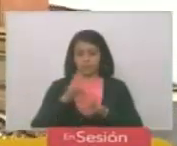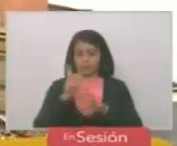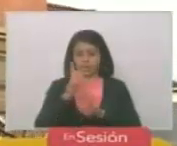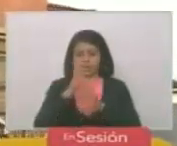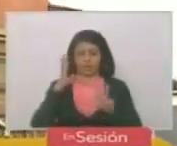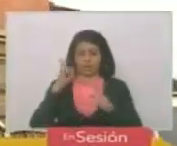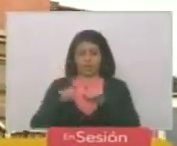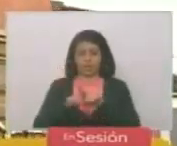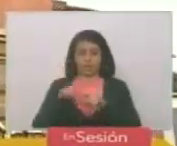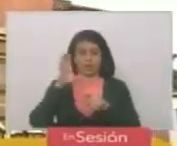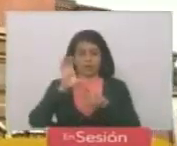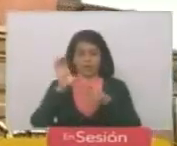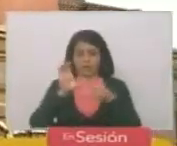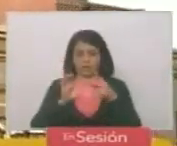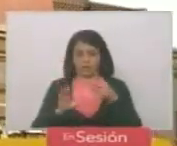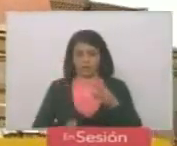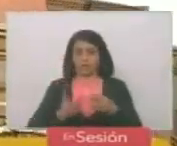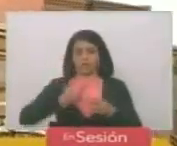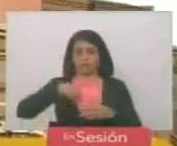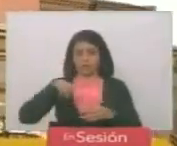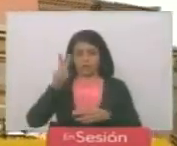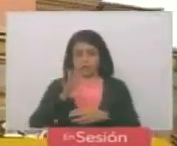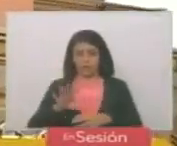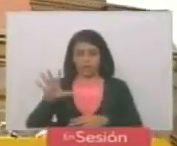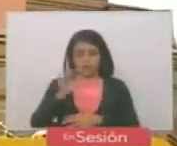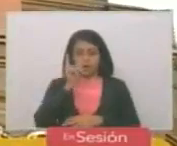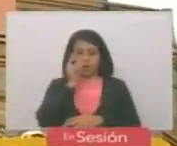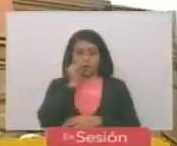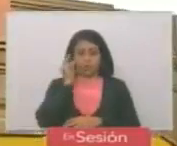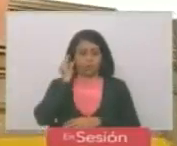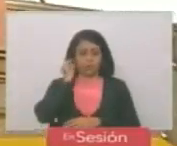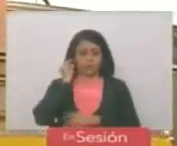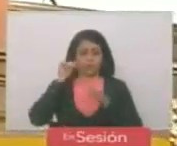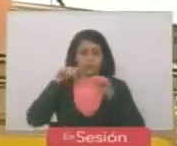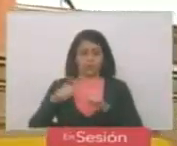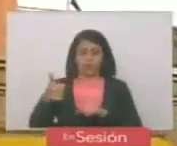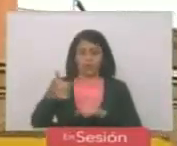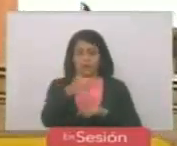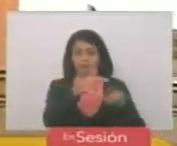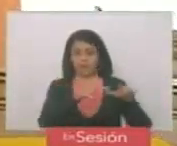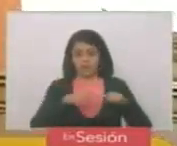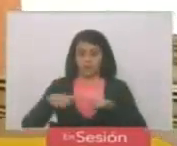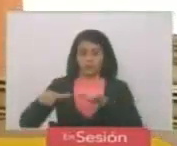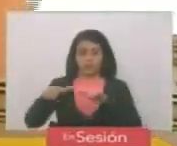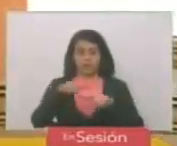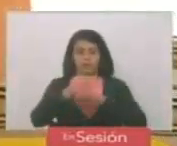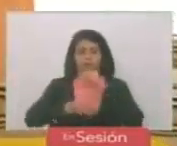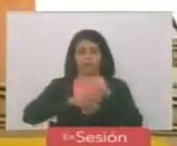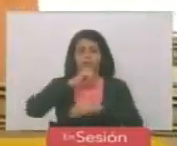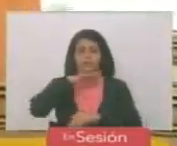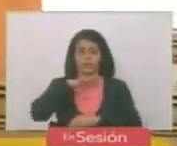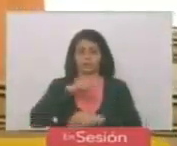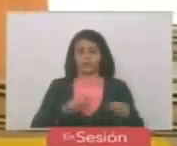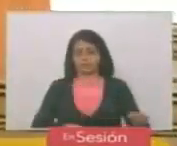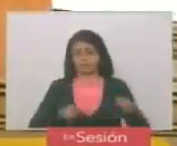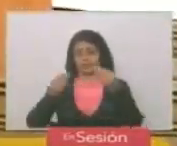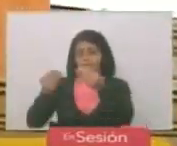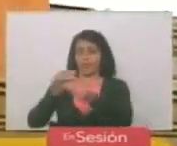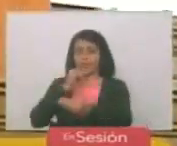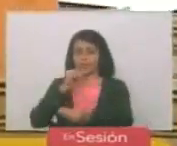Alineados, como nos caracteriza a los venezolanos y a las venezolanas en cada espacio, hacer historia. Hago entrega del